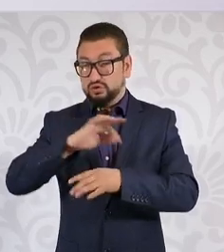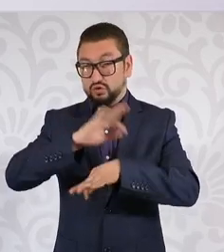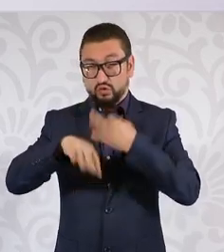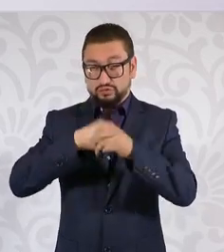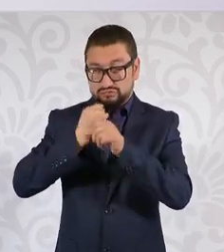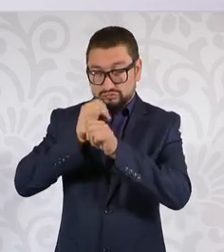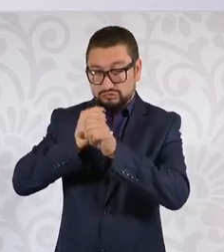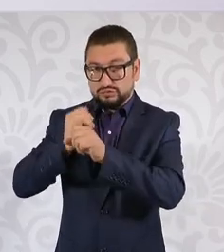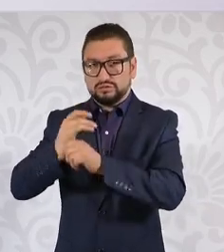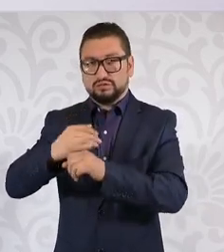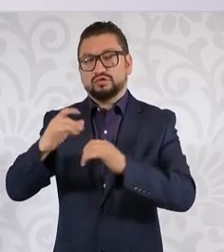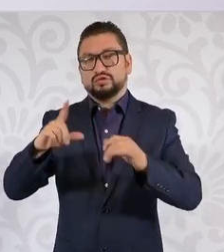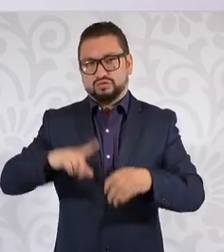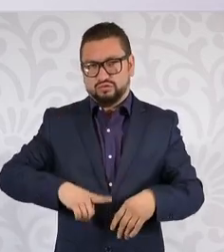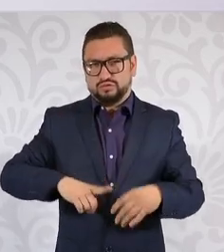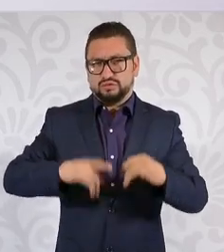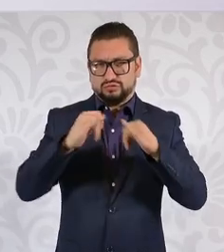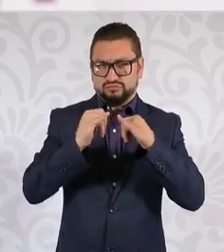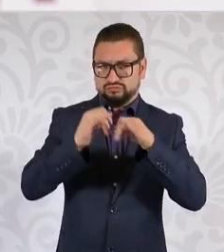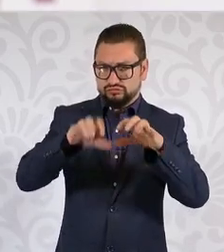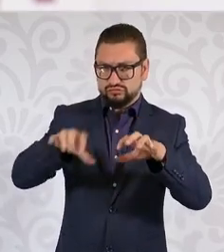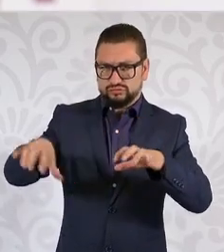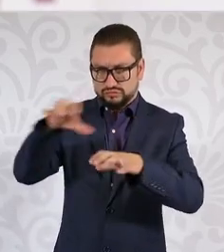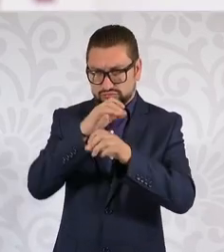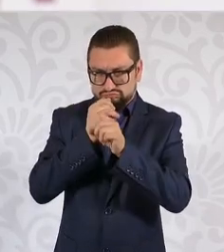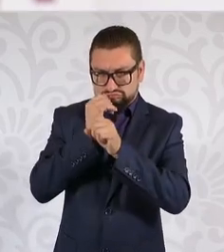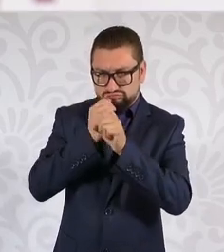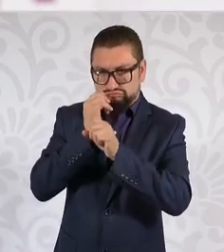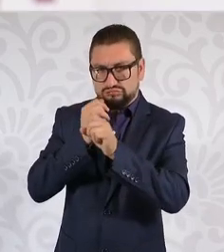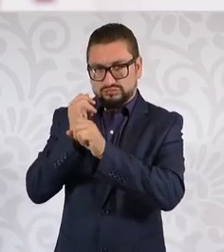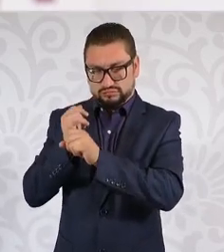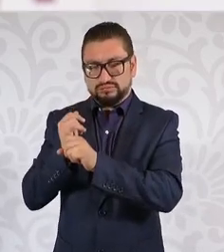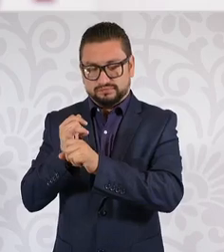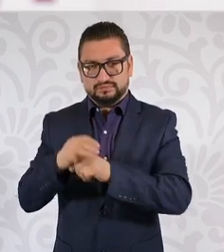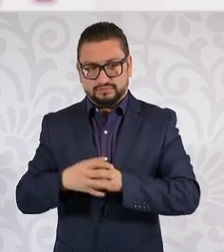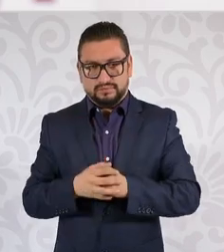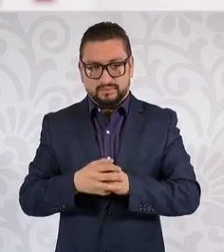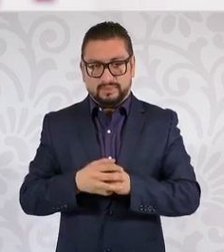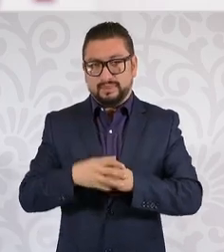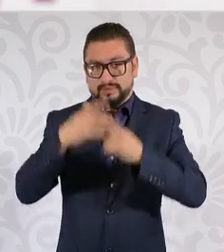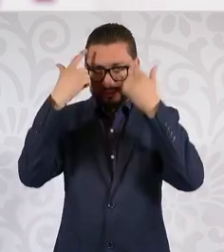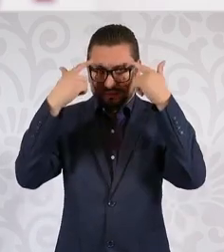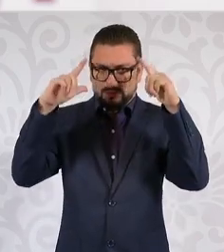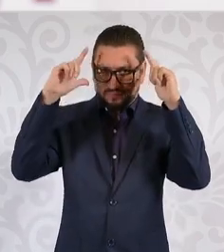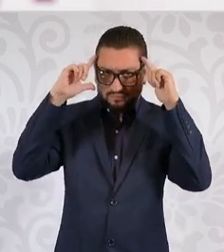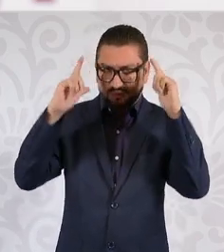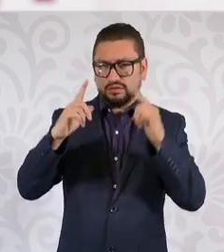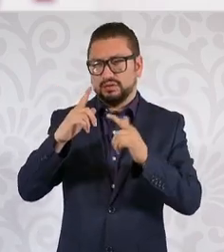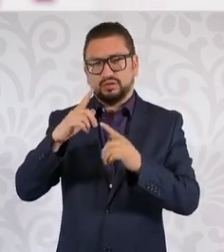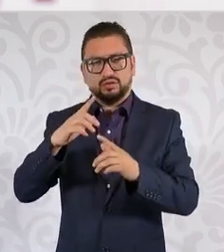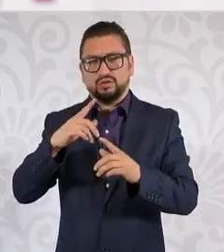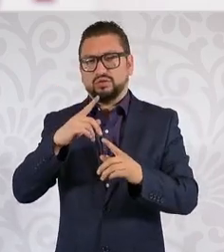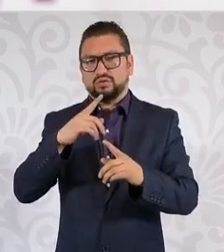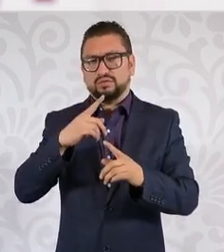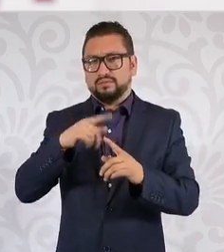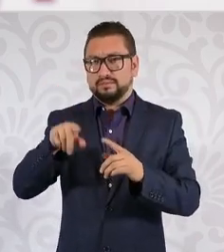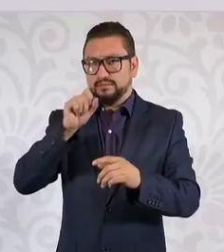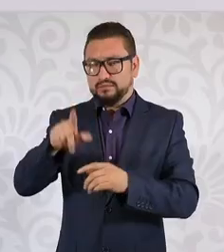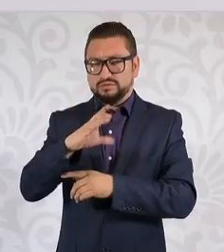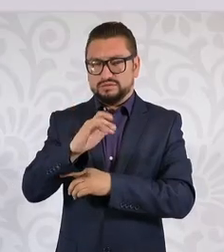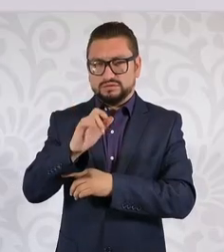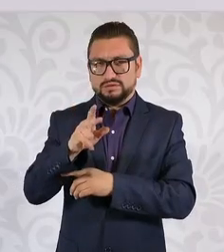por parte de las instituciones de inteligencia naval, de marina, del propio